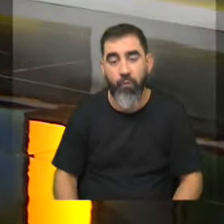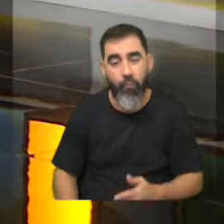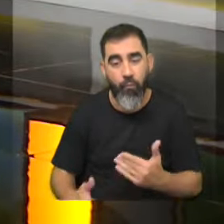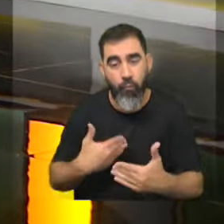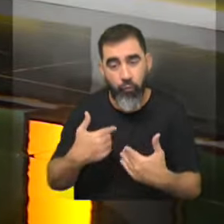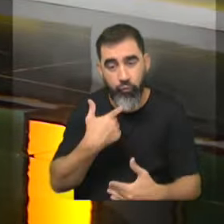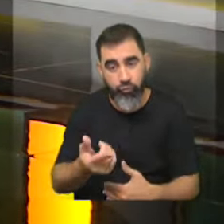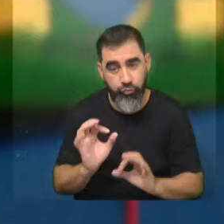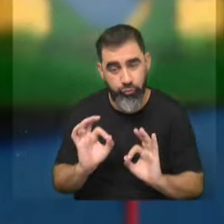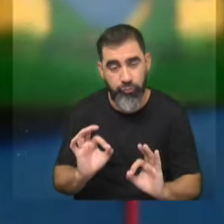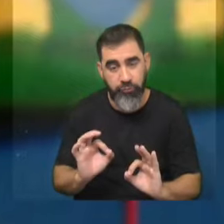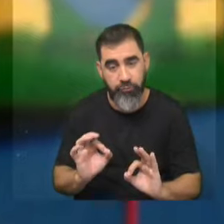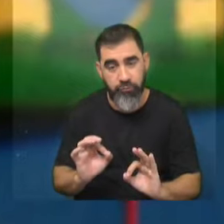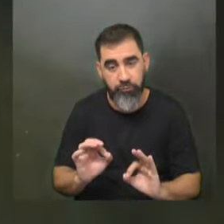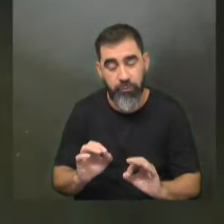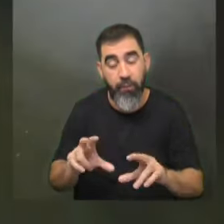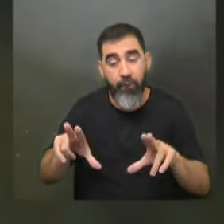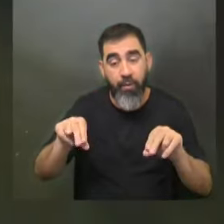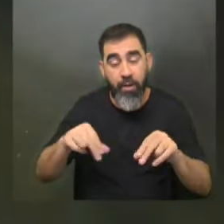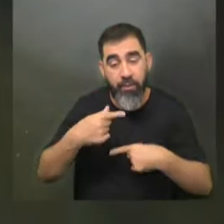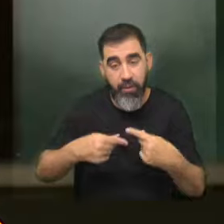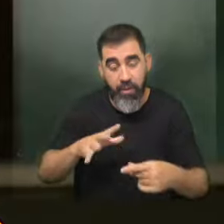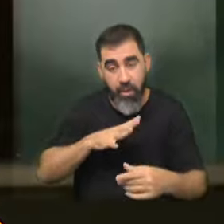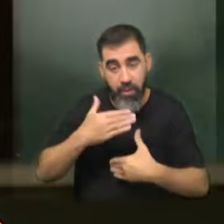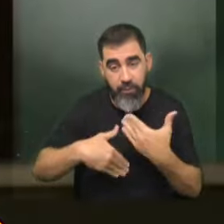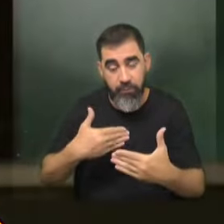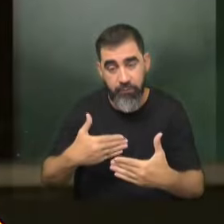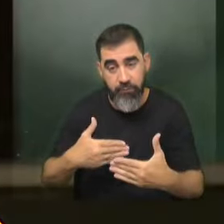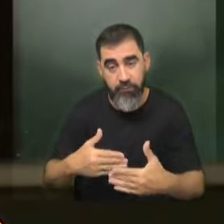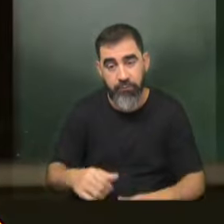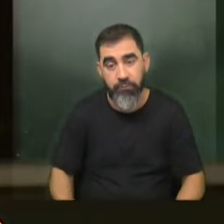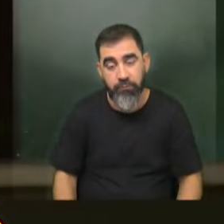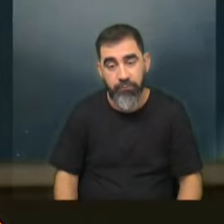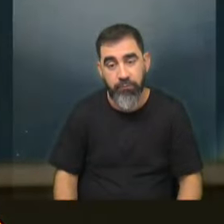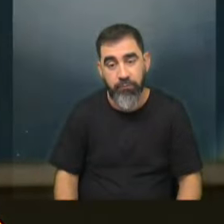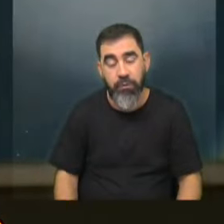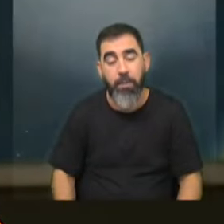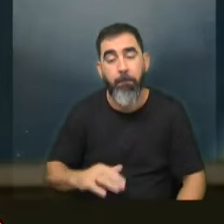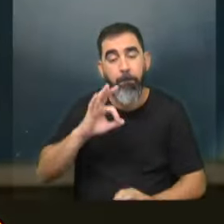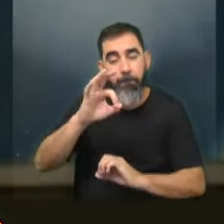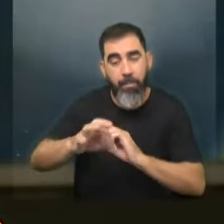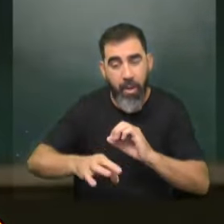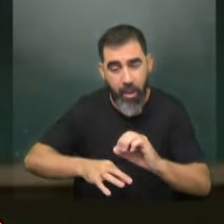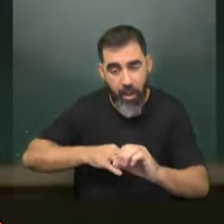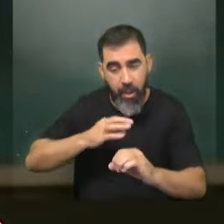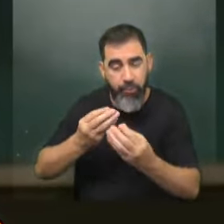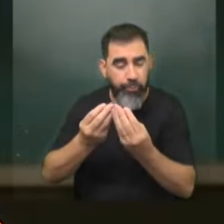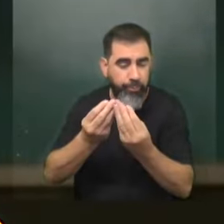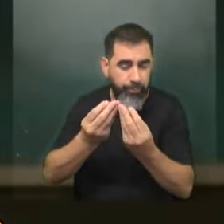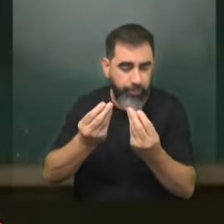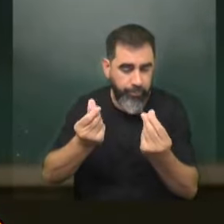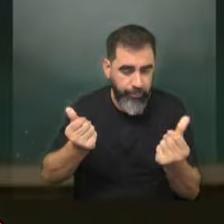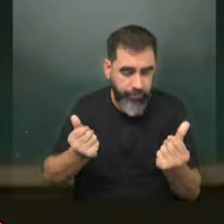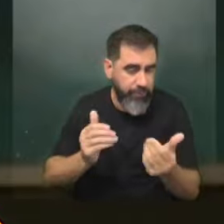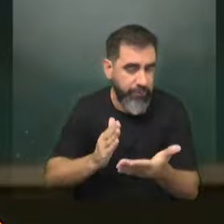¿no? Mientras tuvo batería, anduvo. Sí, sí, sí. Las cosas en el espacio se van degradando. Claro. Las celdas solares